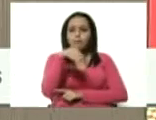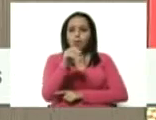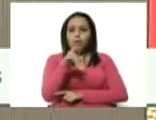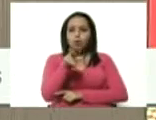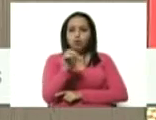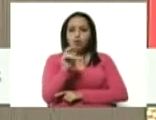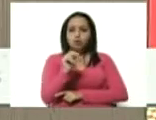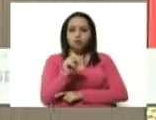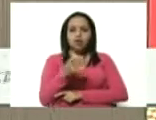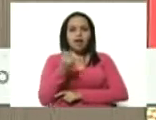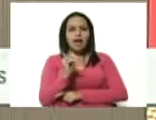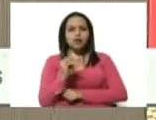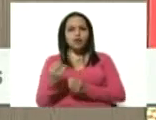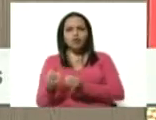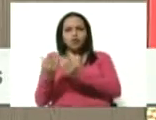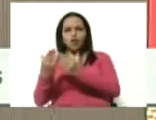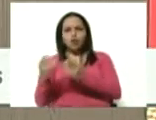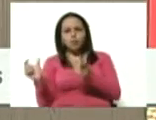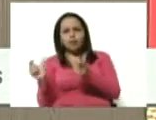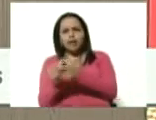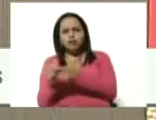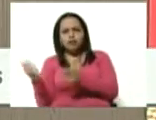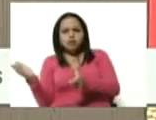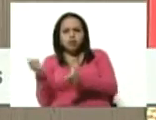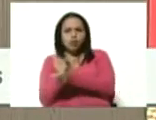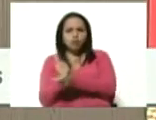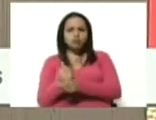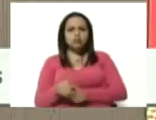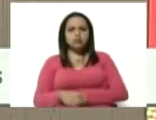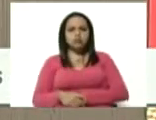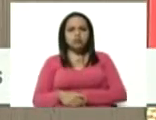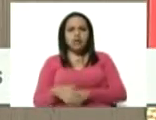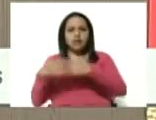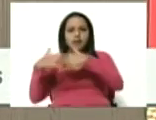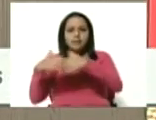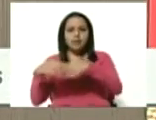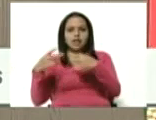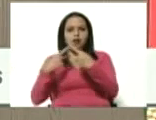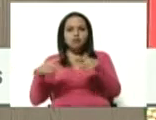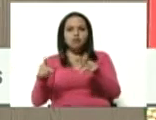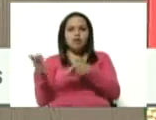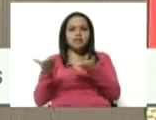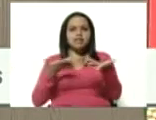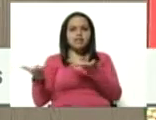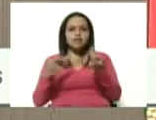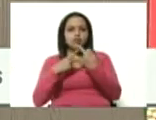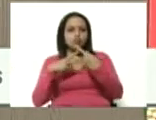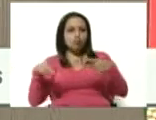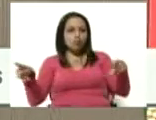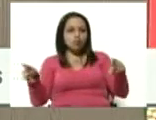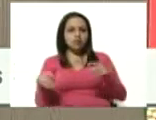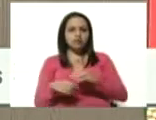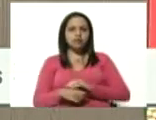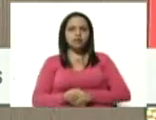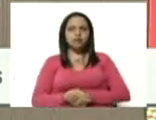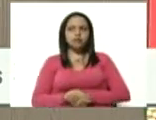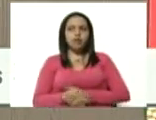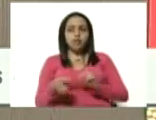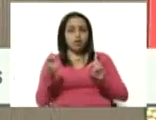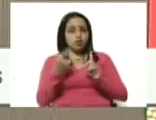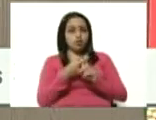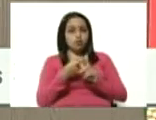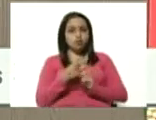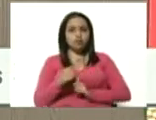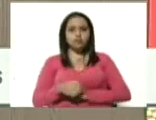a un foco pequeño que fue detectado en una empresa pública de servicios públicos, y un caso en